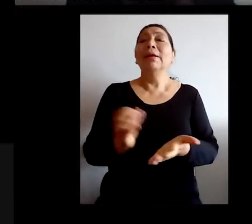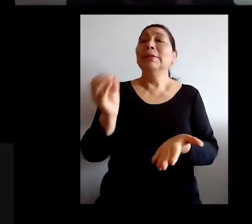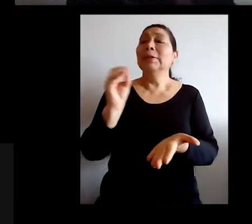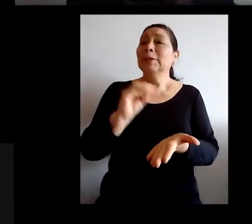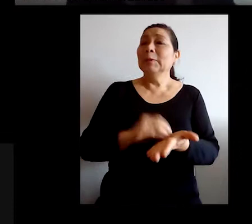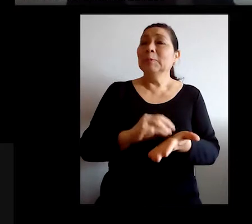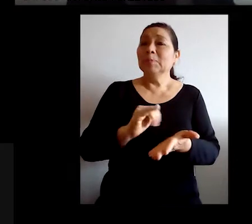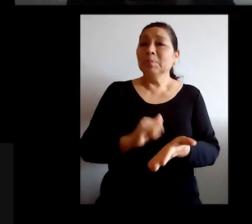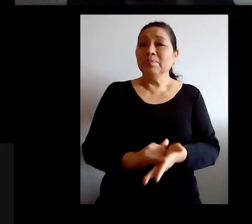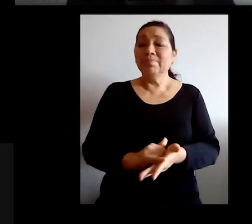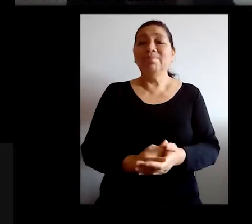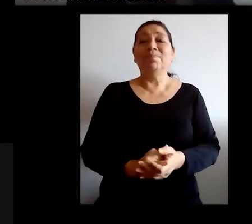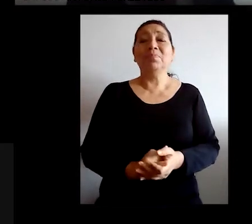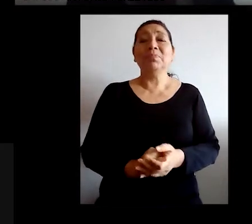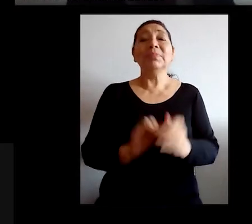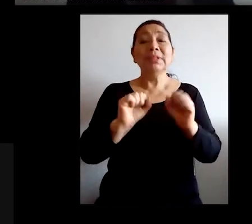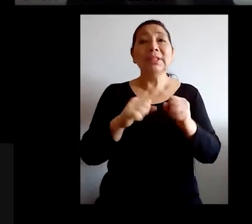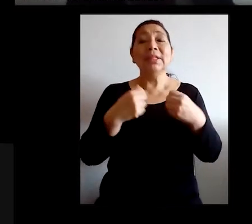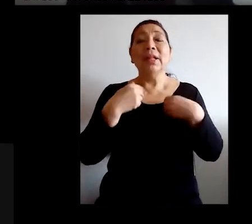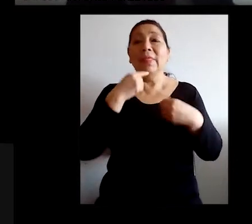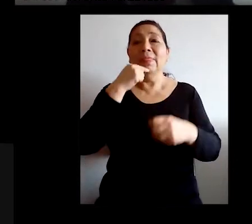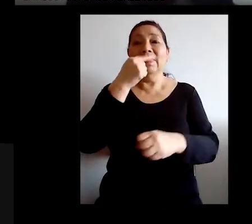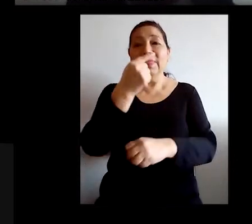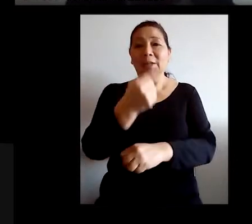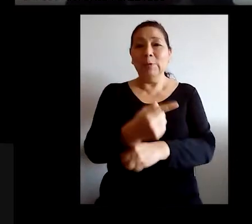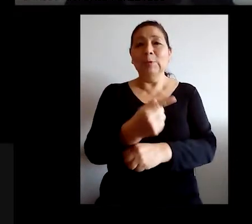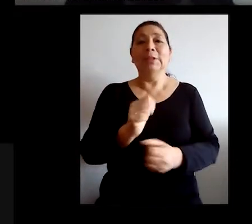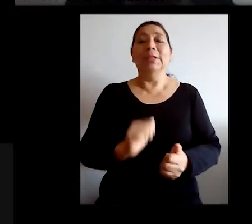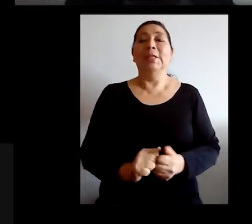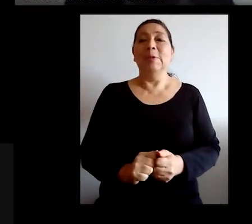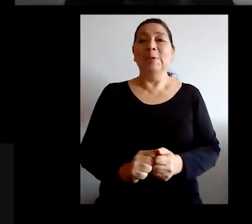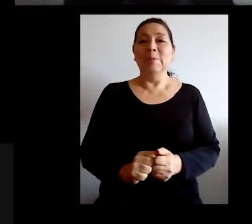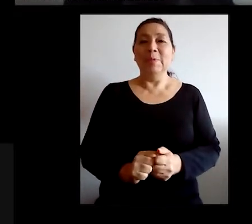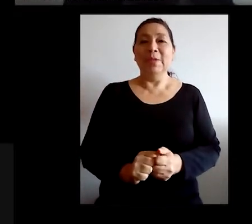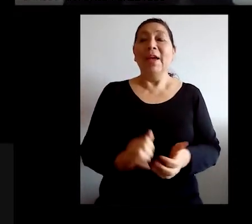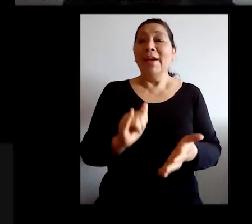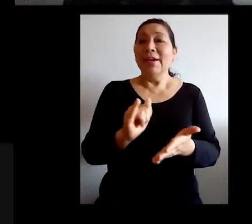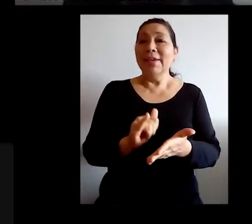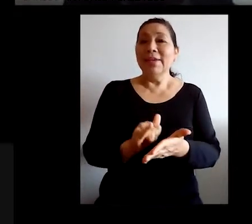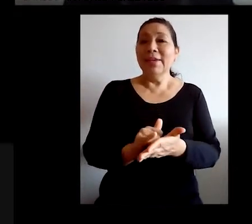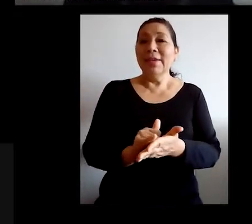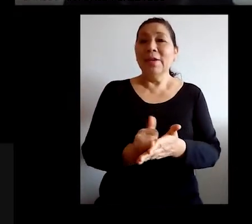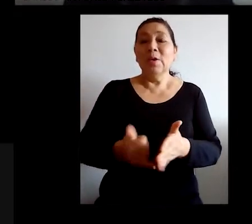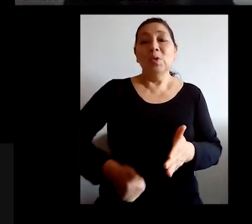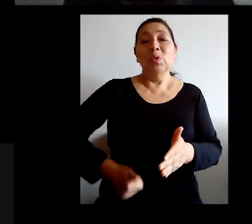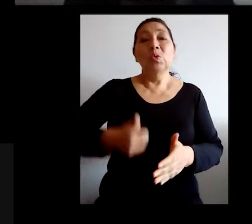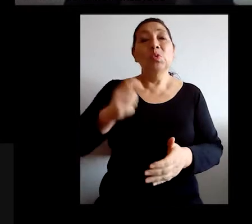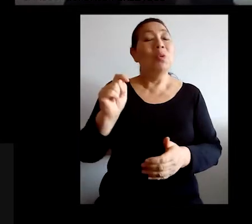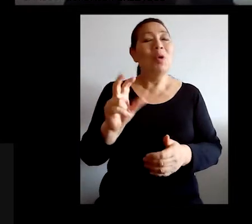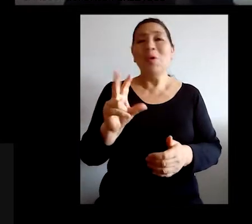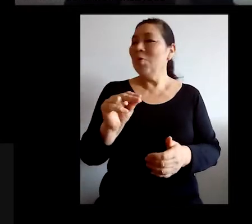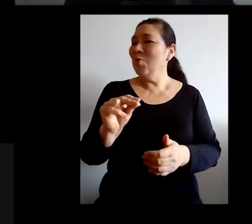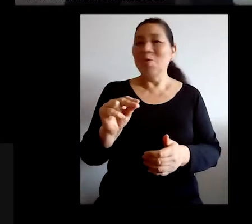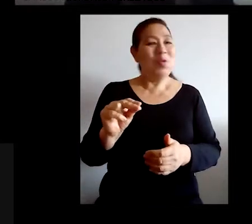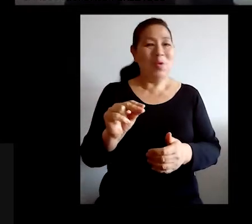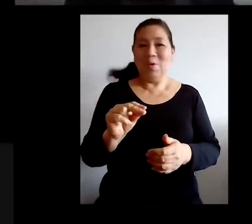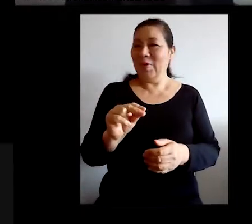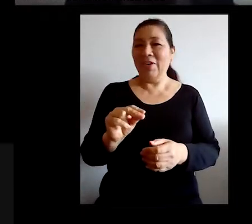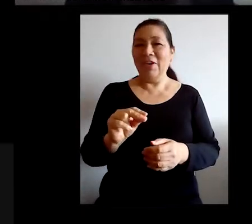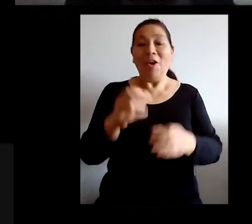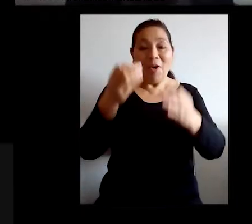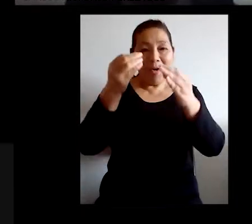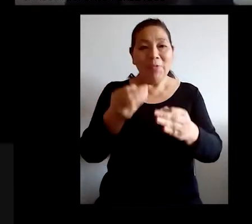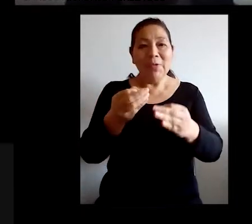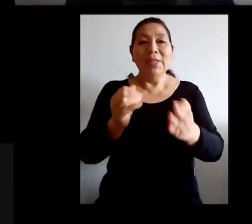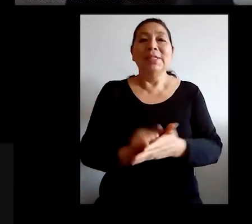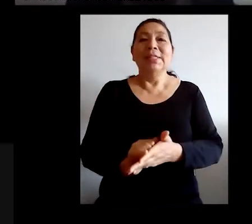Además, se ha denunciado el hecho de que en la Corte Suprema no se haya aplicado de